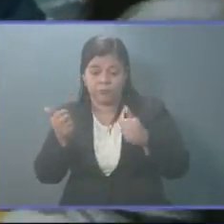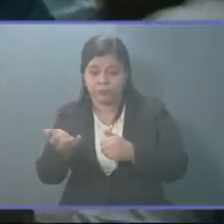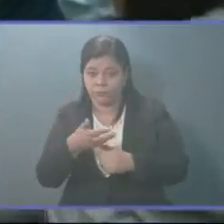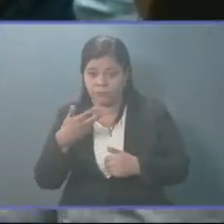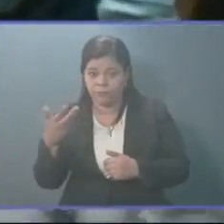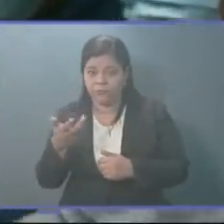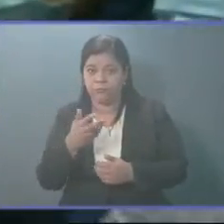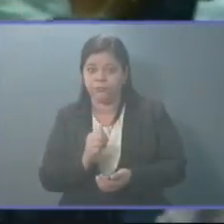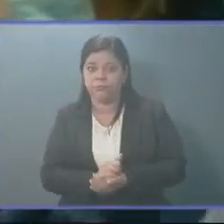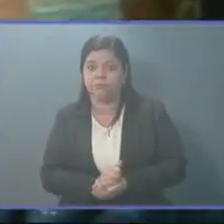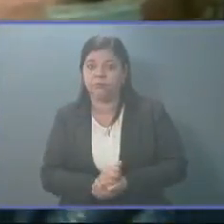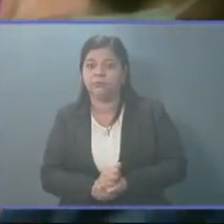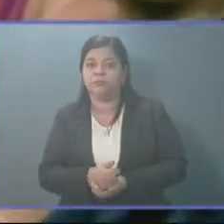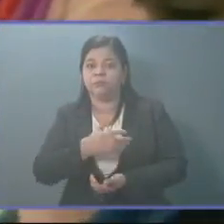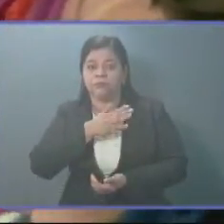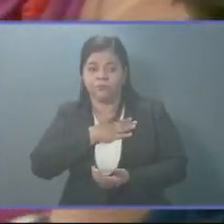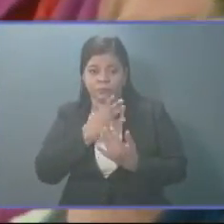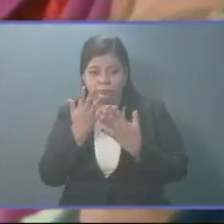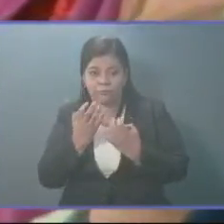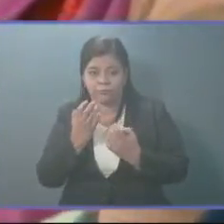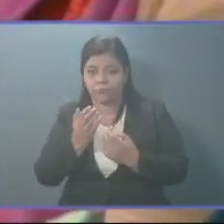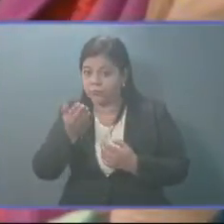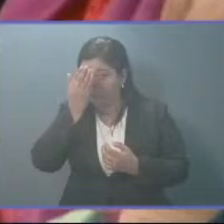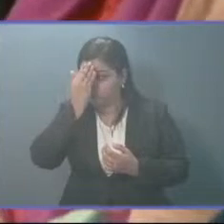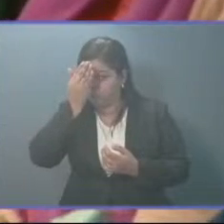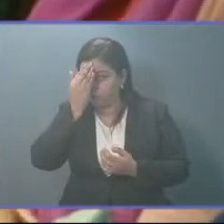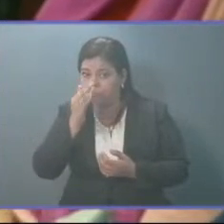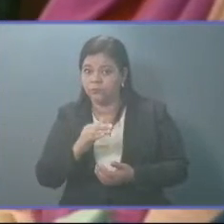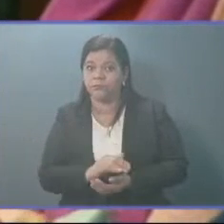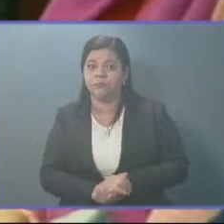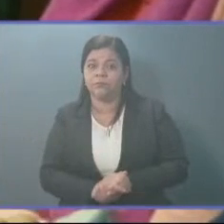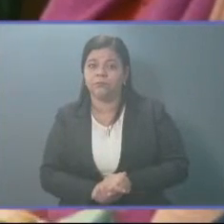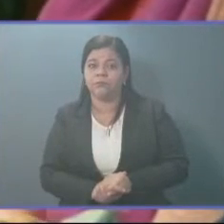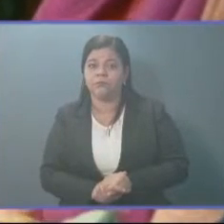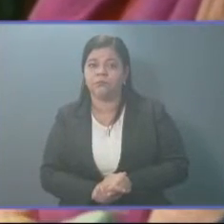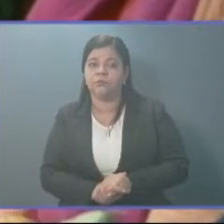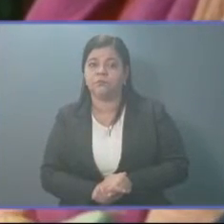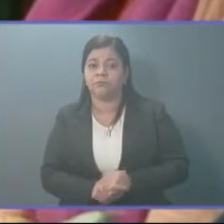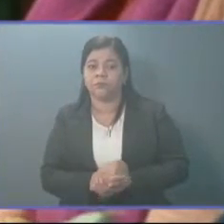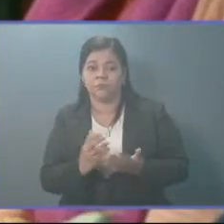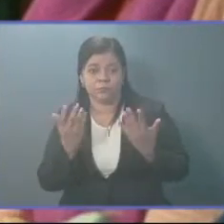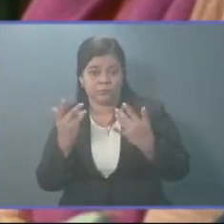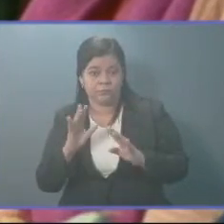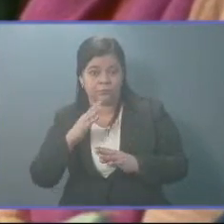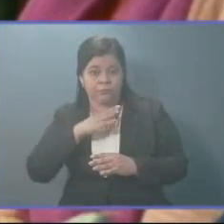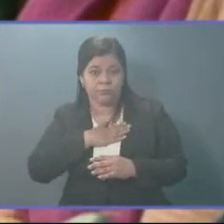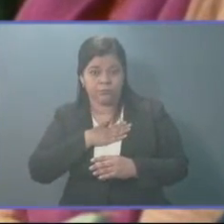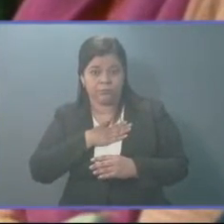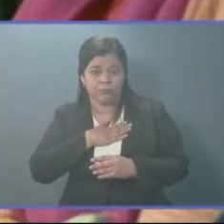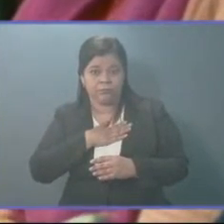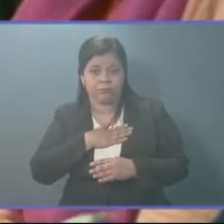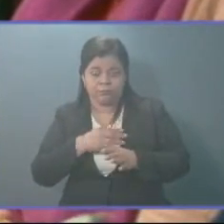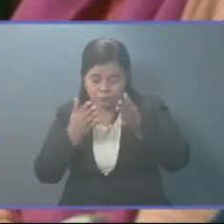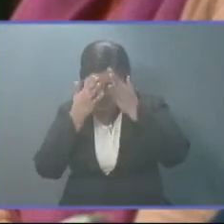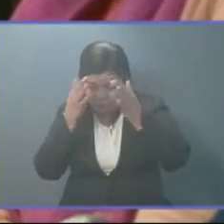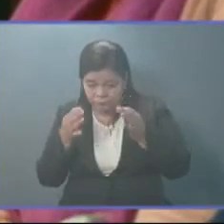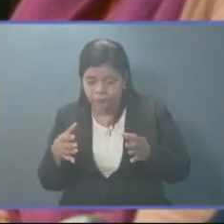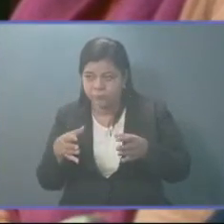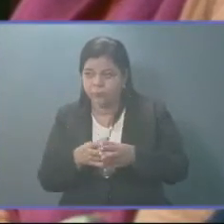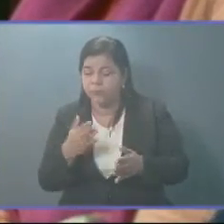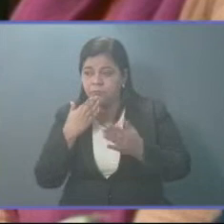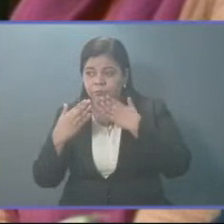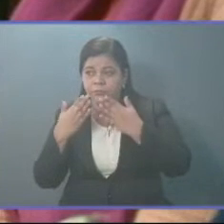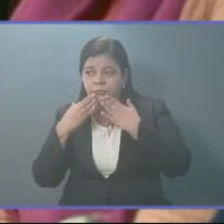todas. Yo quisiera saber si existe ya el dictamen de